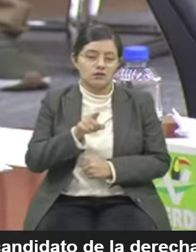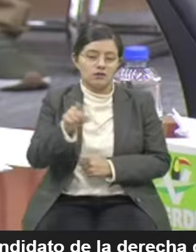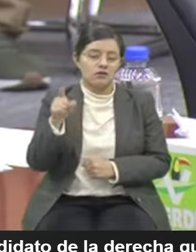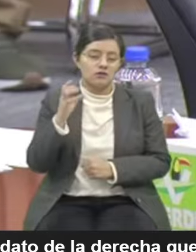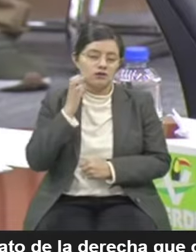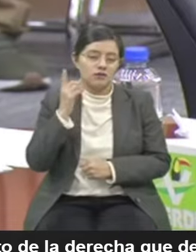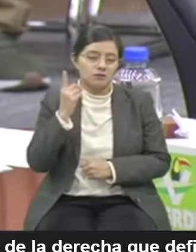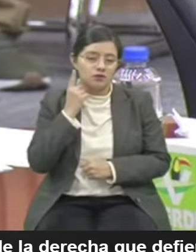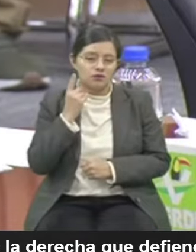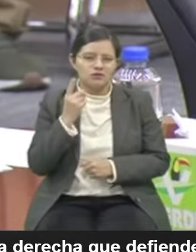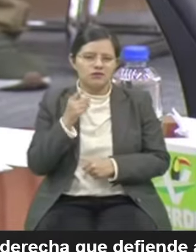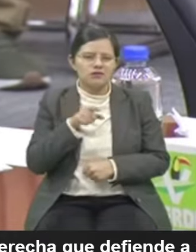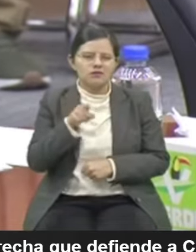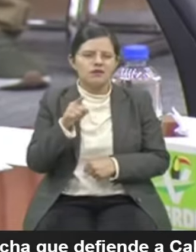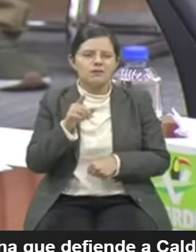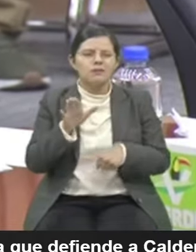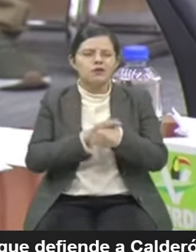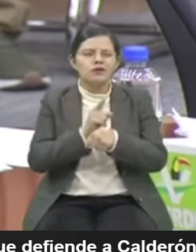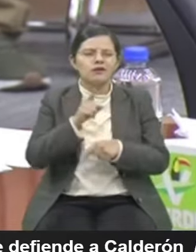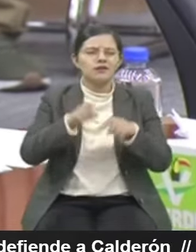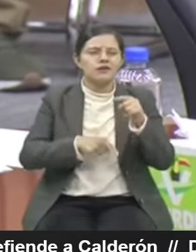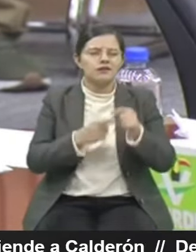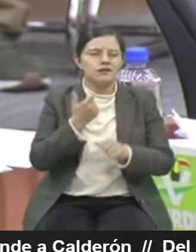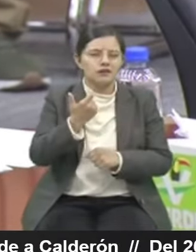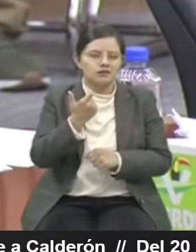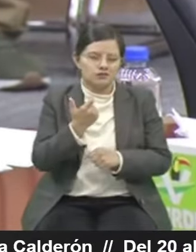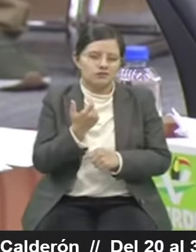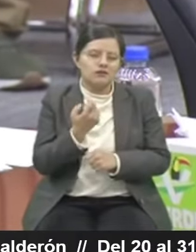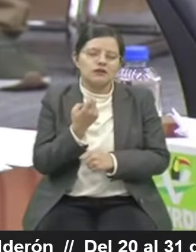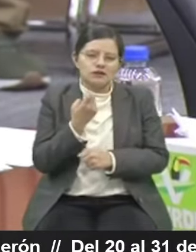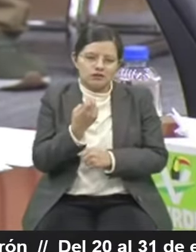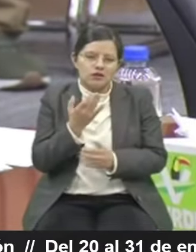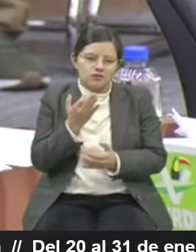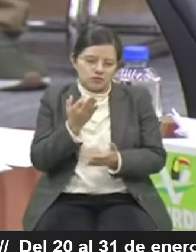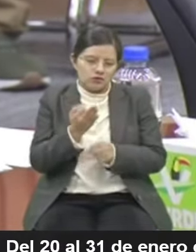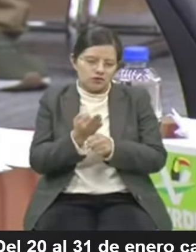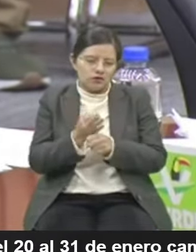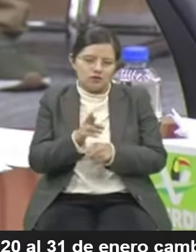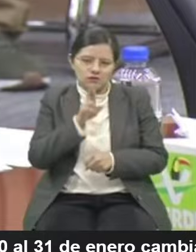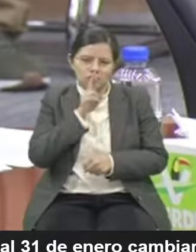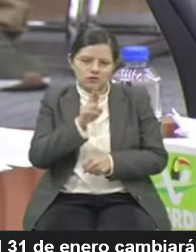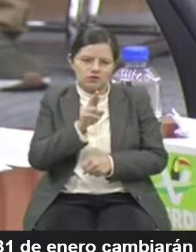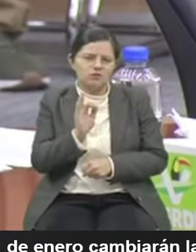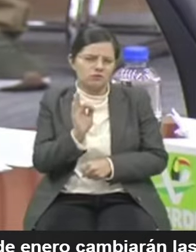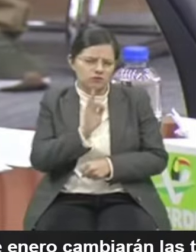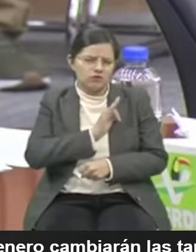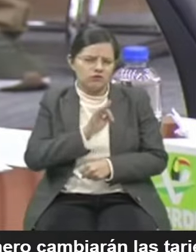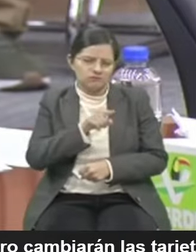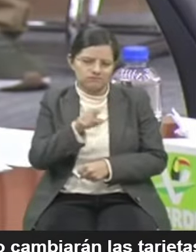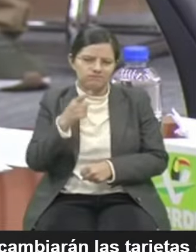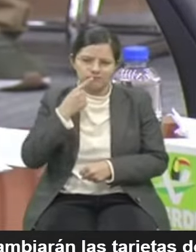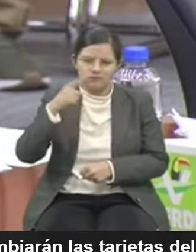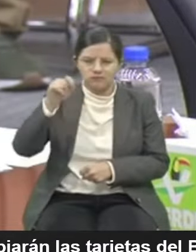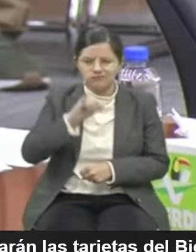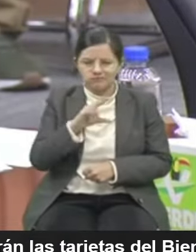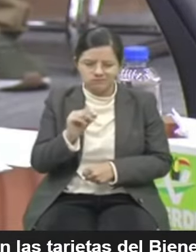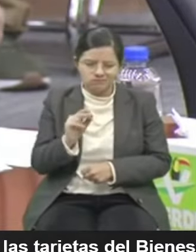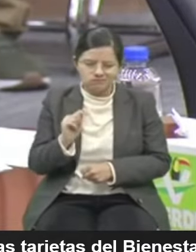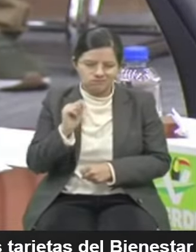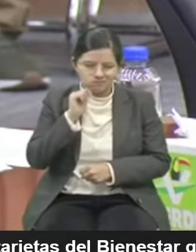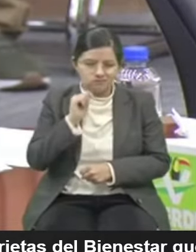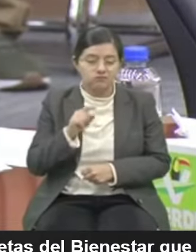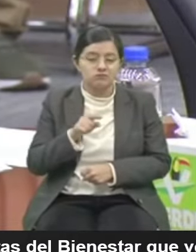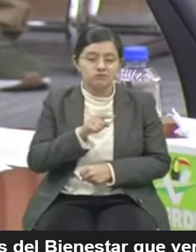reforzada Esta es la motivación reforzada que se le va a dar podrán ir o no pero tendrá que debatirlo este instituto nacional